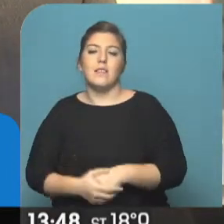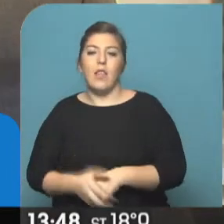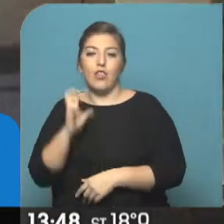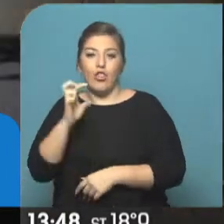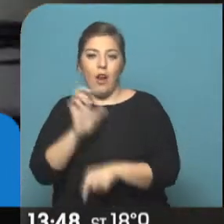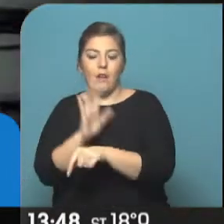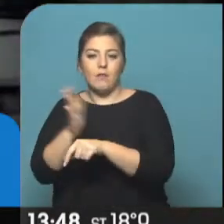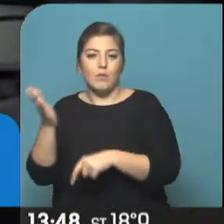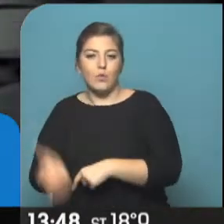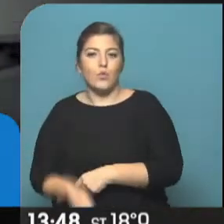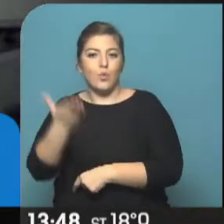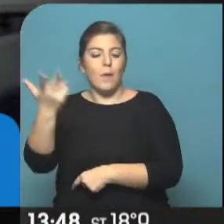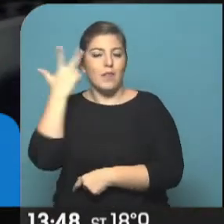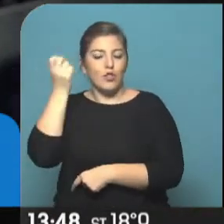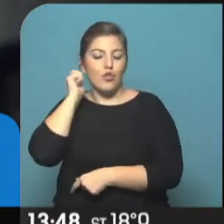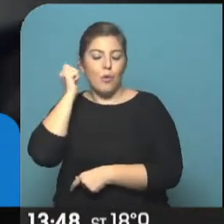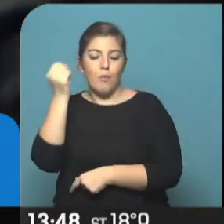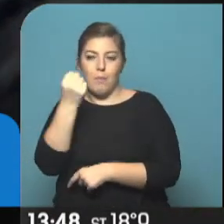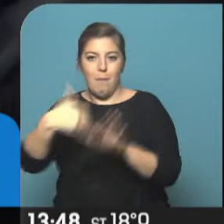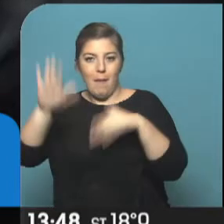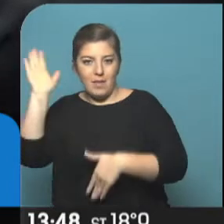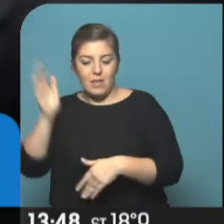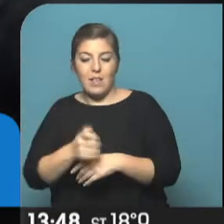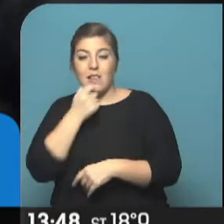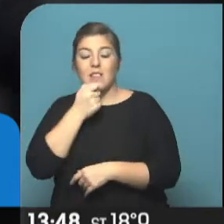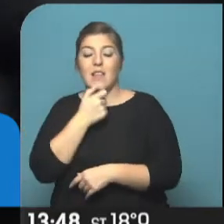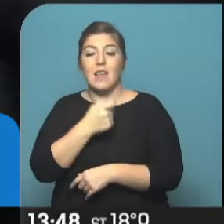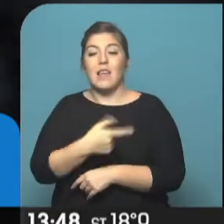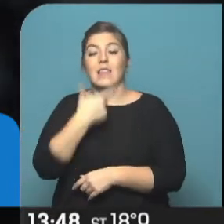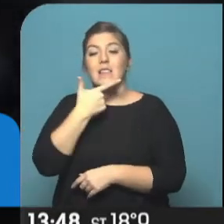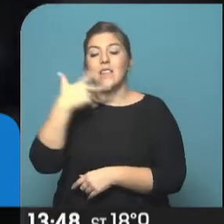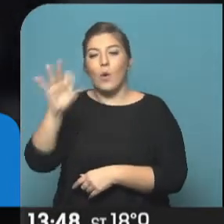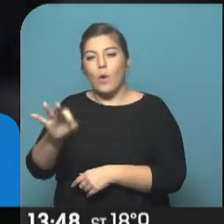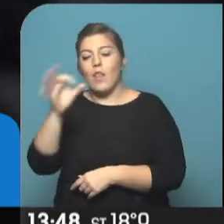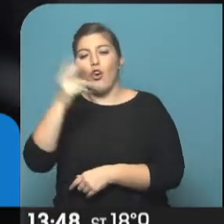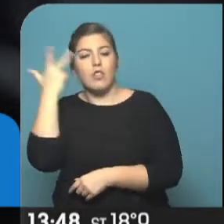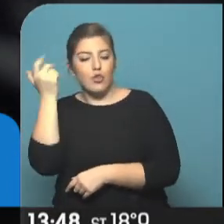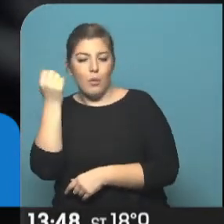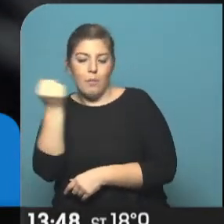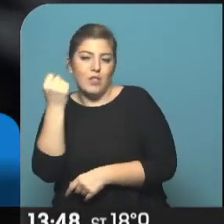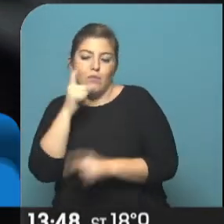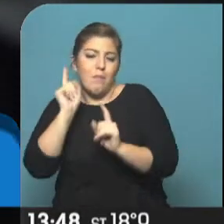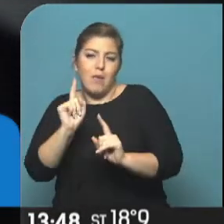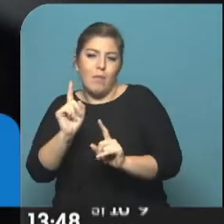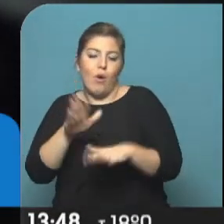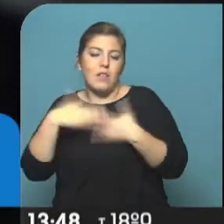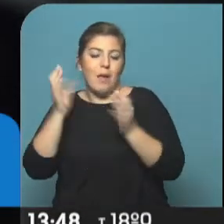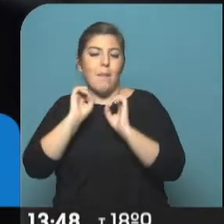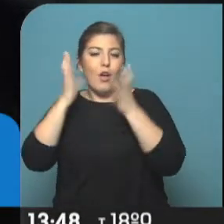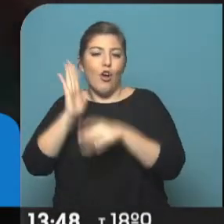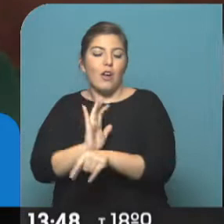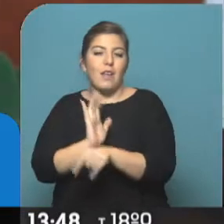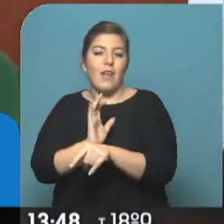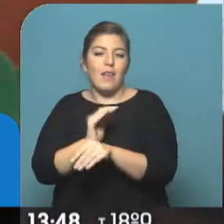vaya mucho más allá de los 18 pesos por dólar. Si baja a 17.50 o está en 18, es lo mismo. Por lo tanto, es mejor que esté más cerca